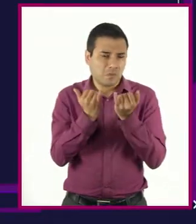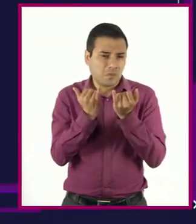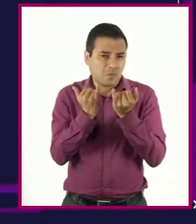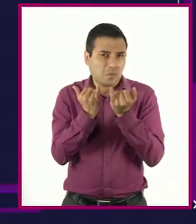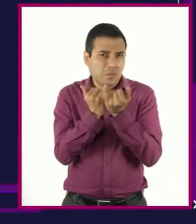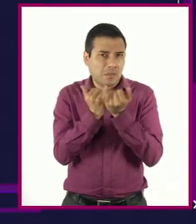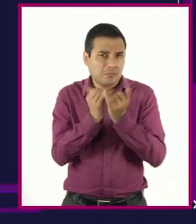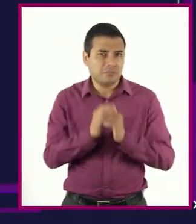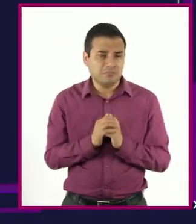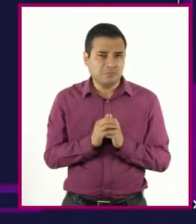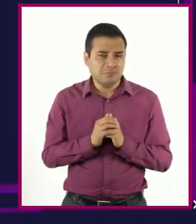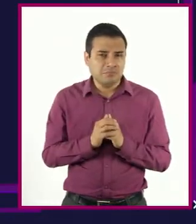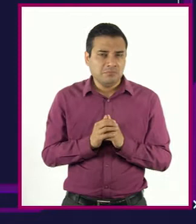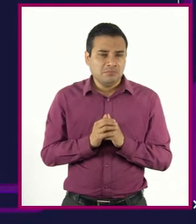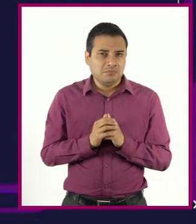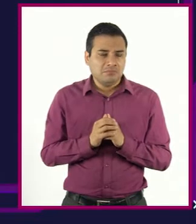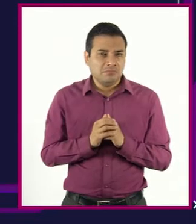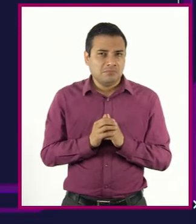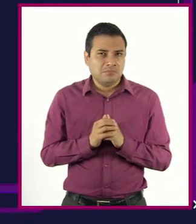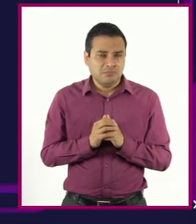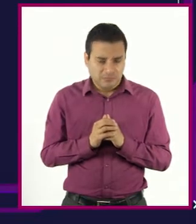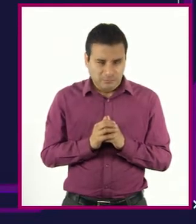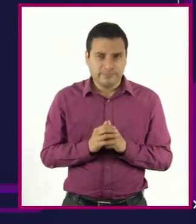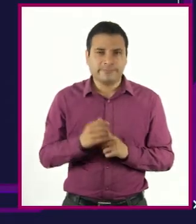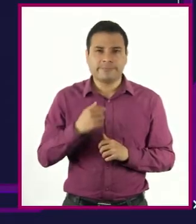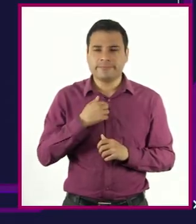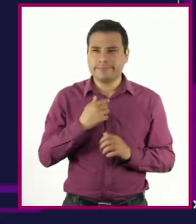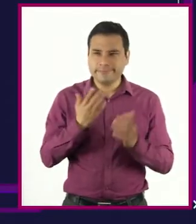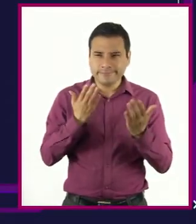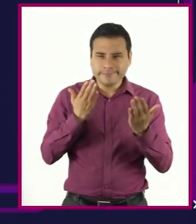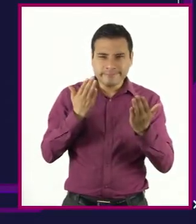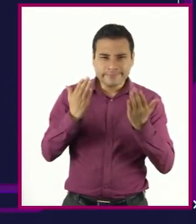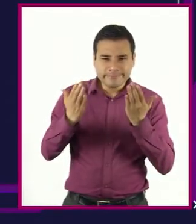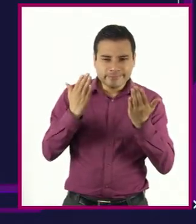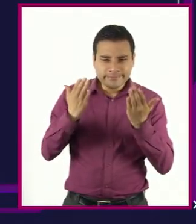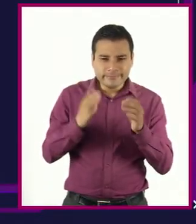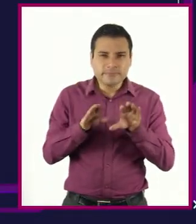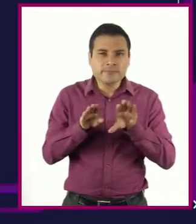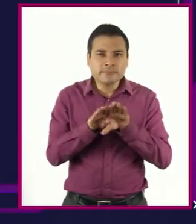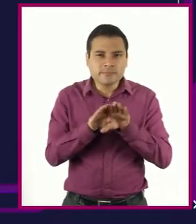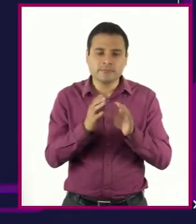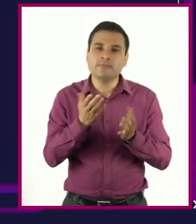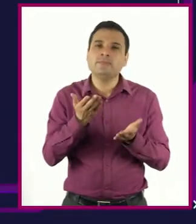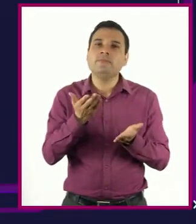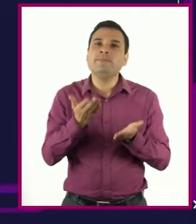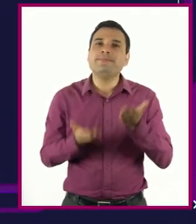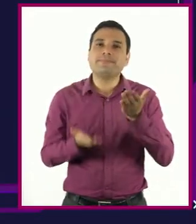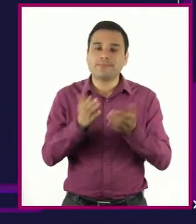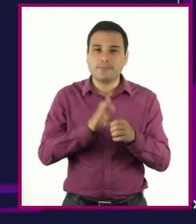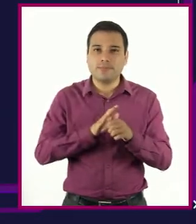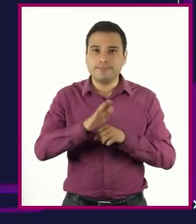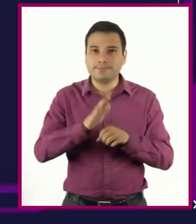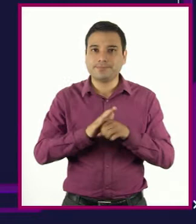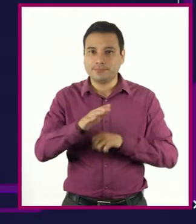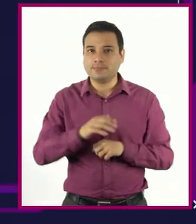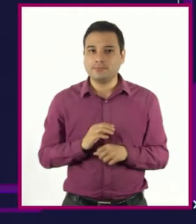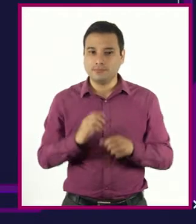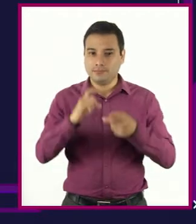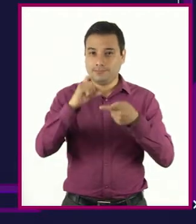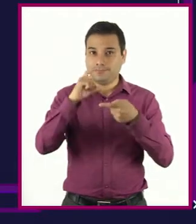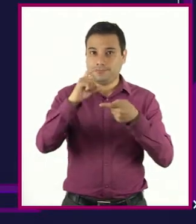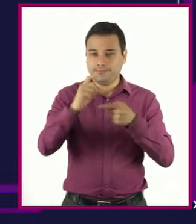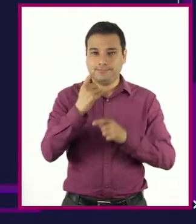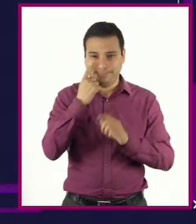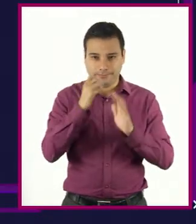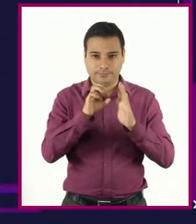denominador. De este modo, la comparación depende de los numeradores. El denominador común de 12